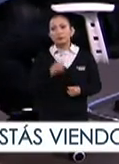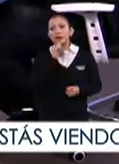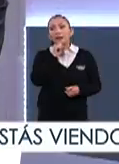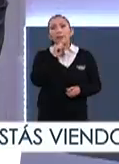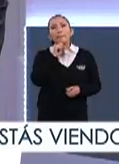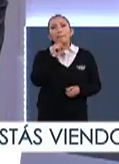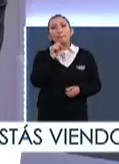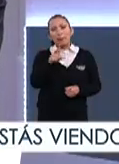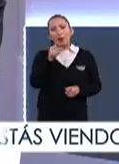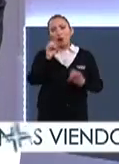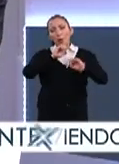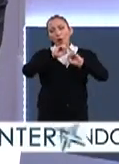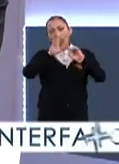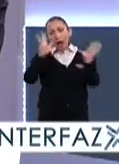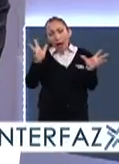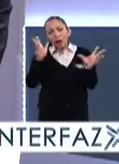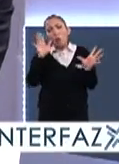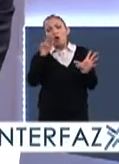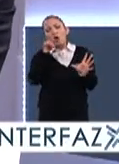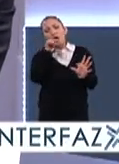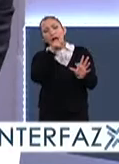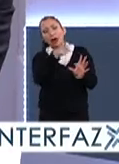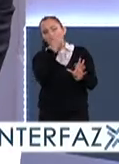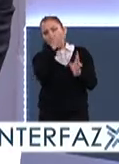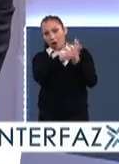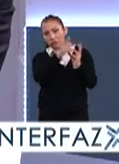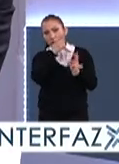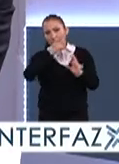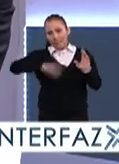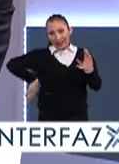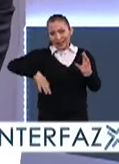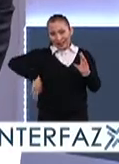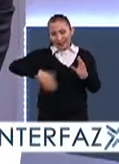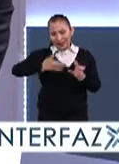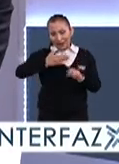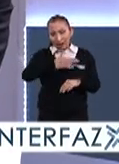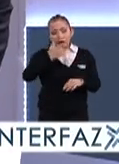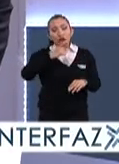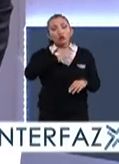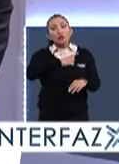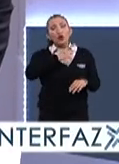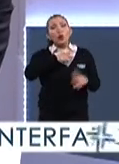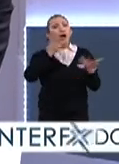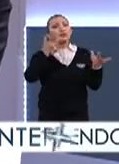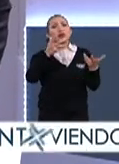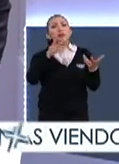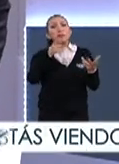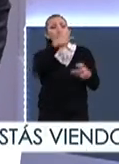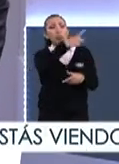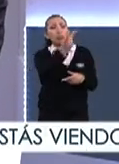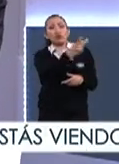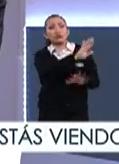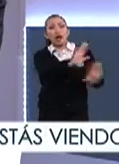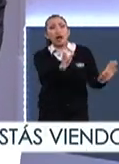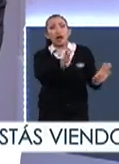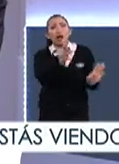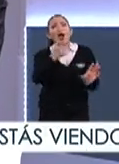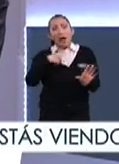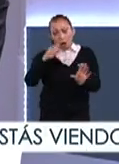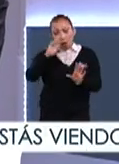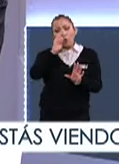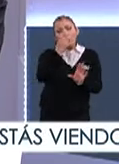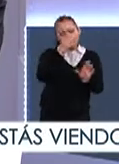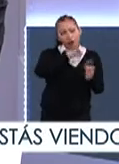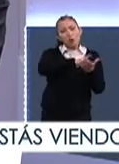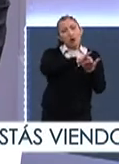sobre todo también esclarecer o dejar en claro que algo que nos comentaron en el corte es que solo lo están haciendo ellos dos. Digo, sí forman parte de la Universidad